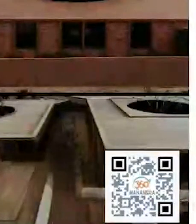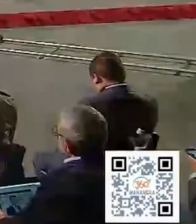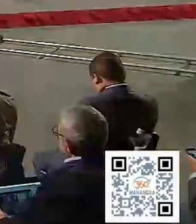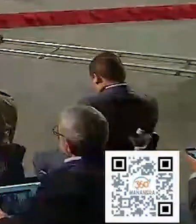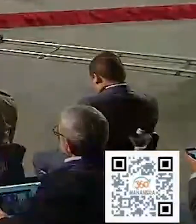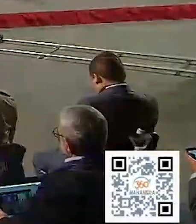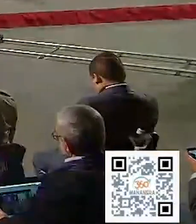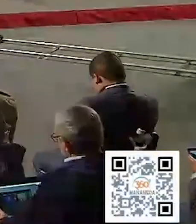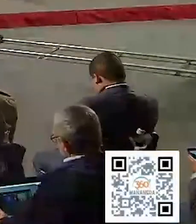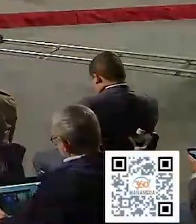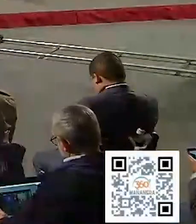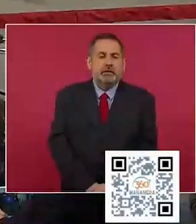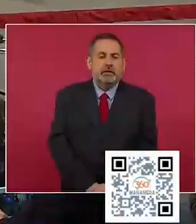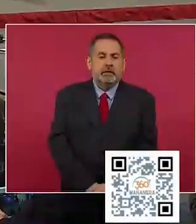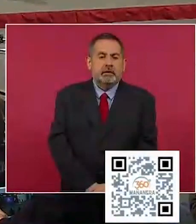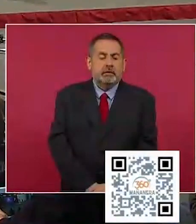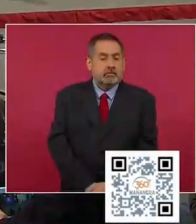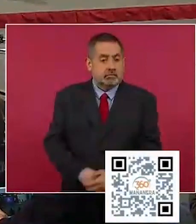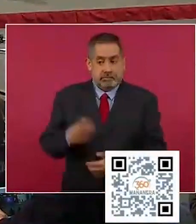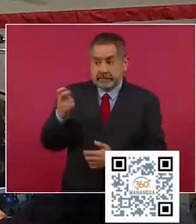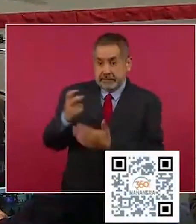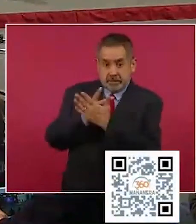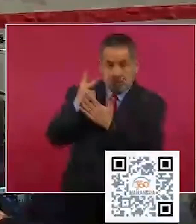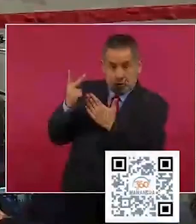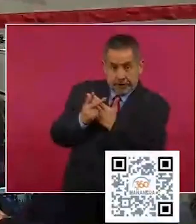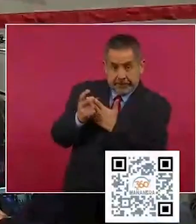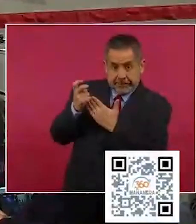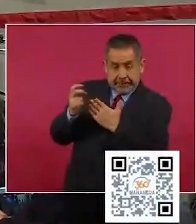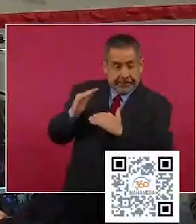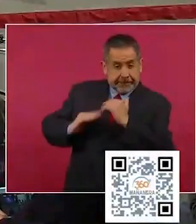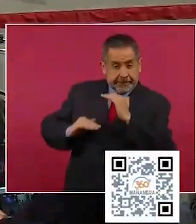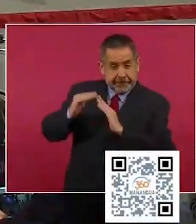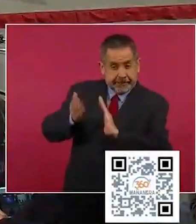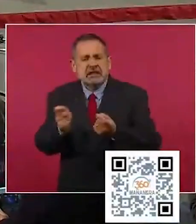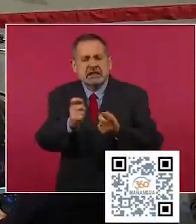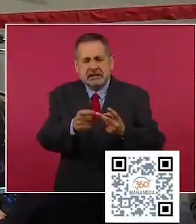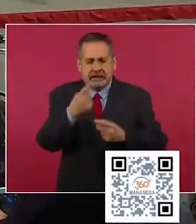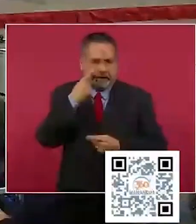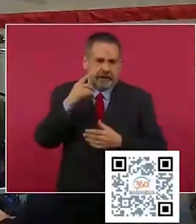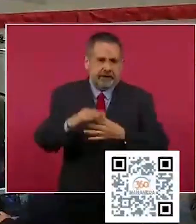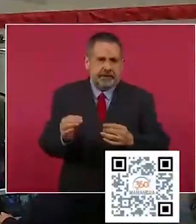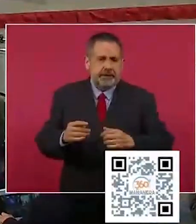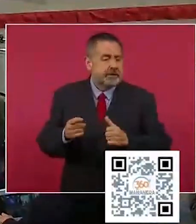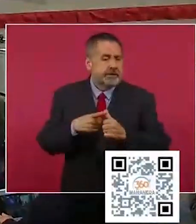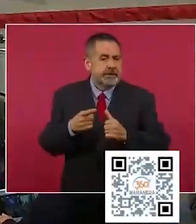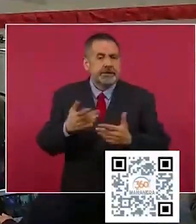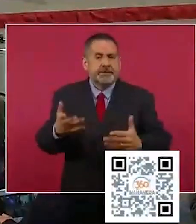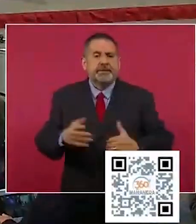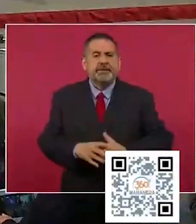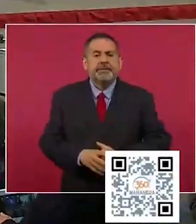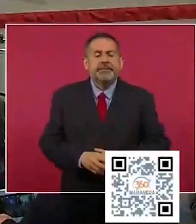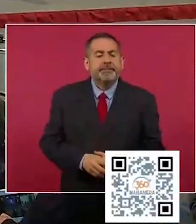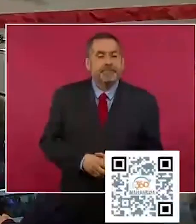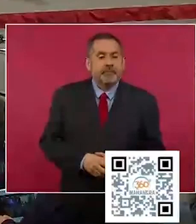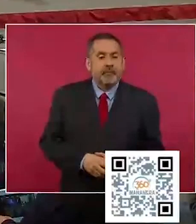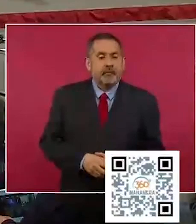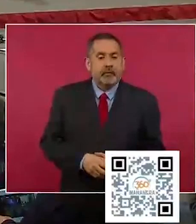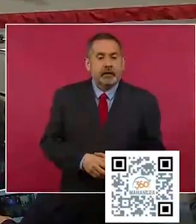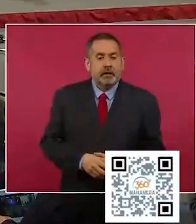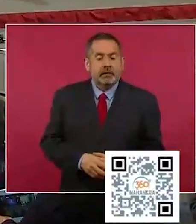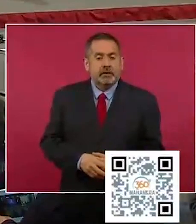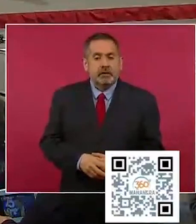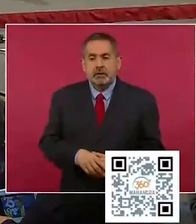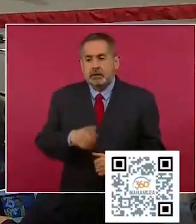Madaleno. En este proyecto vamos a dar los siguientes servicios. En primer lugar, lo que la gente